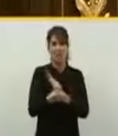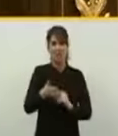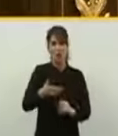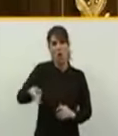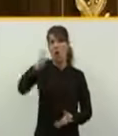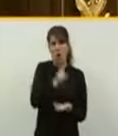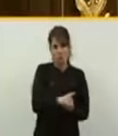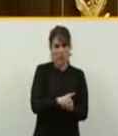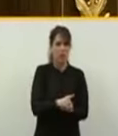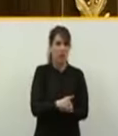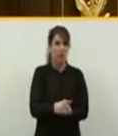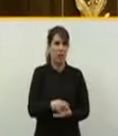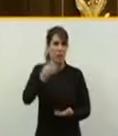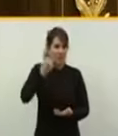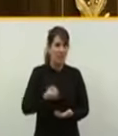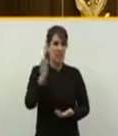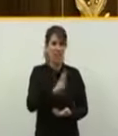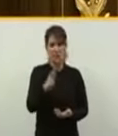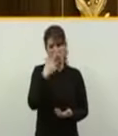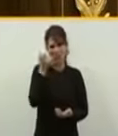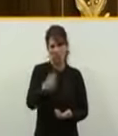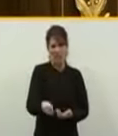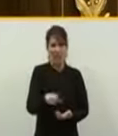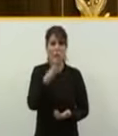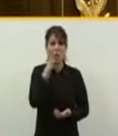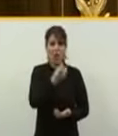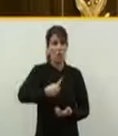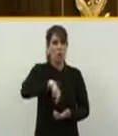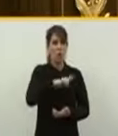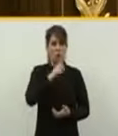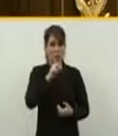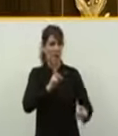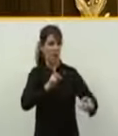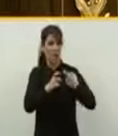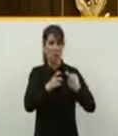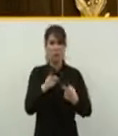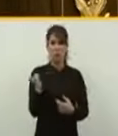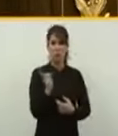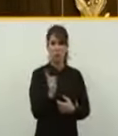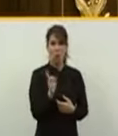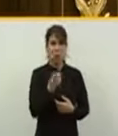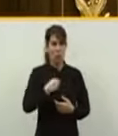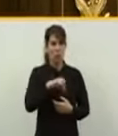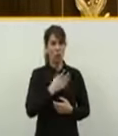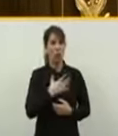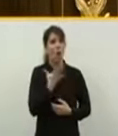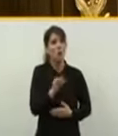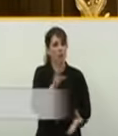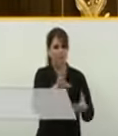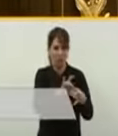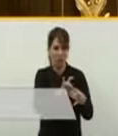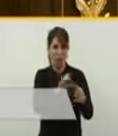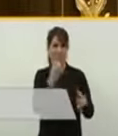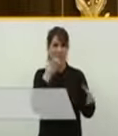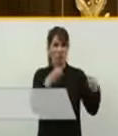más insistente en esa cuestión. Nosotros no somos los enemigos, somos posibles aliados si el Partido Socialista elige